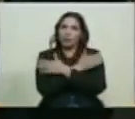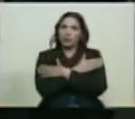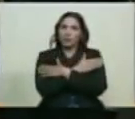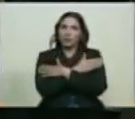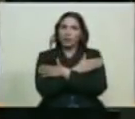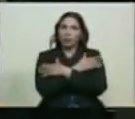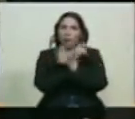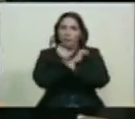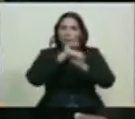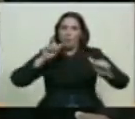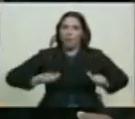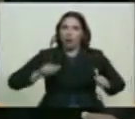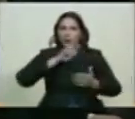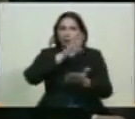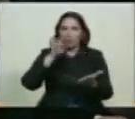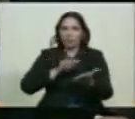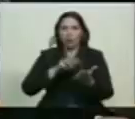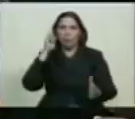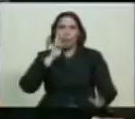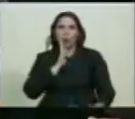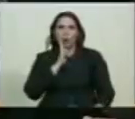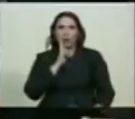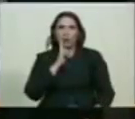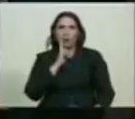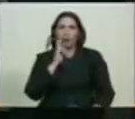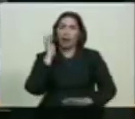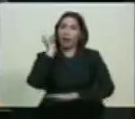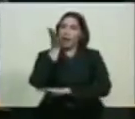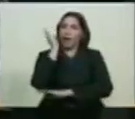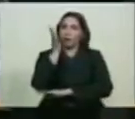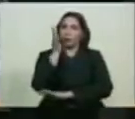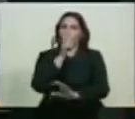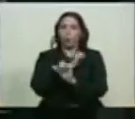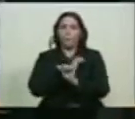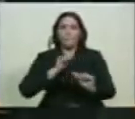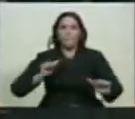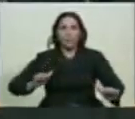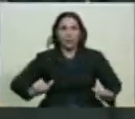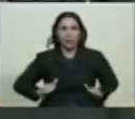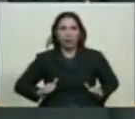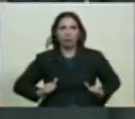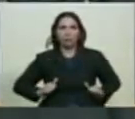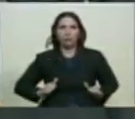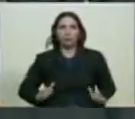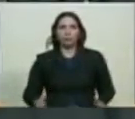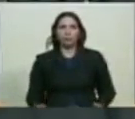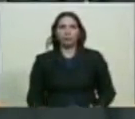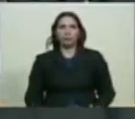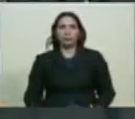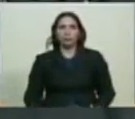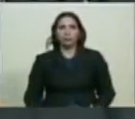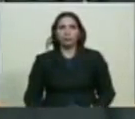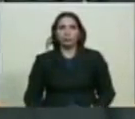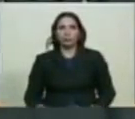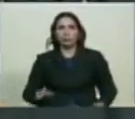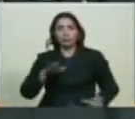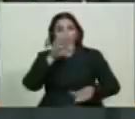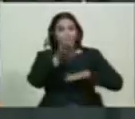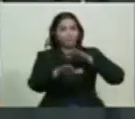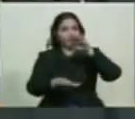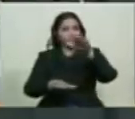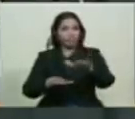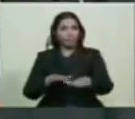Fuerza Armada Nacional Bolivariana, porque cada acto militar para llevar adelante